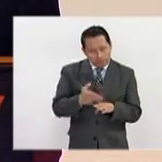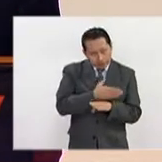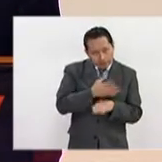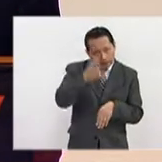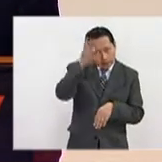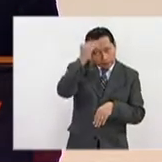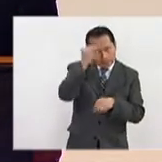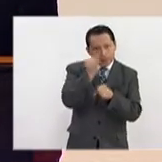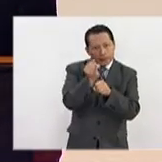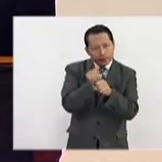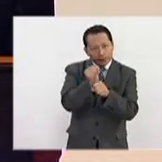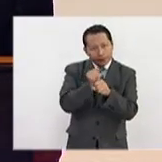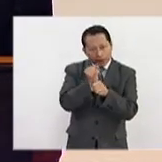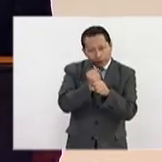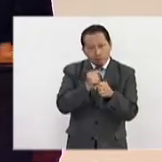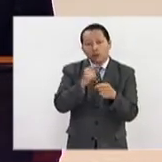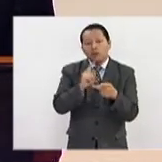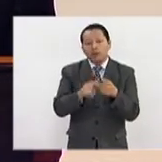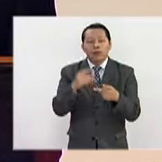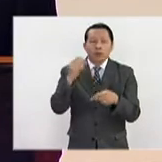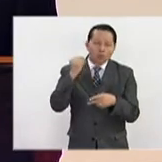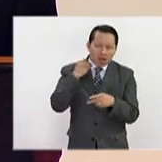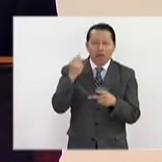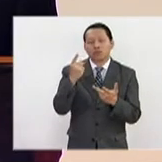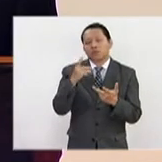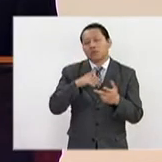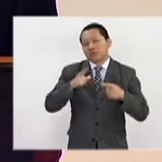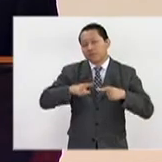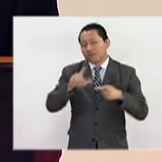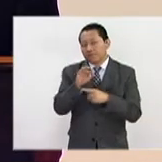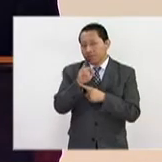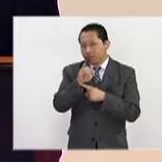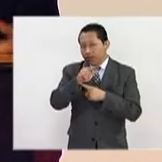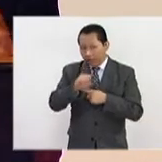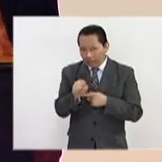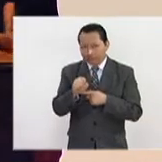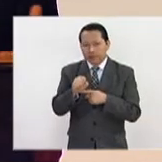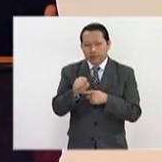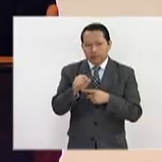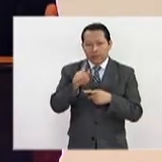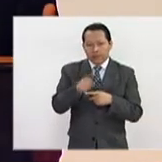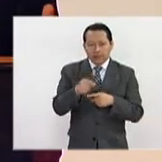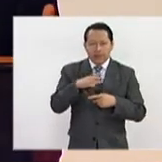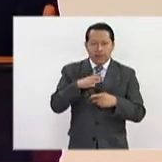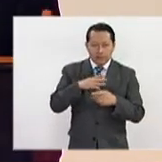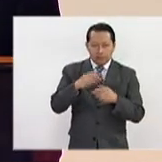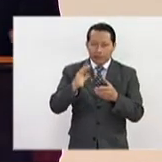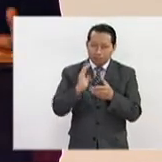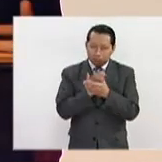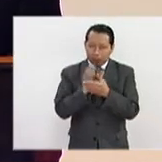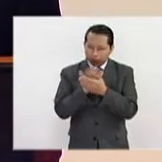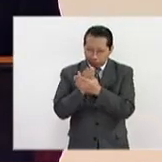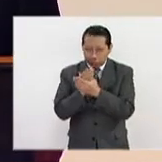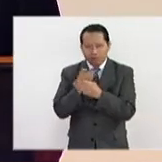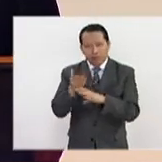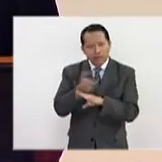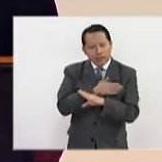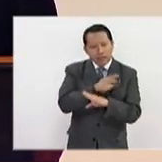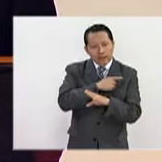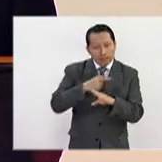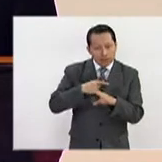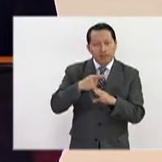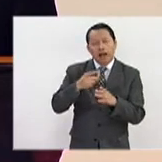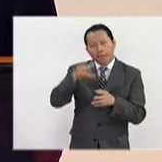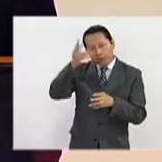investigar. De abogados postulantes y fiscales, que antes que preparar pesados expedientes, tienen que aprender a